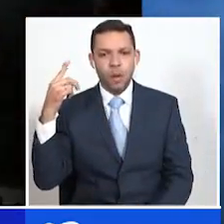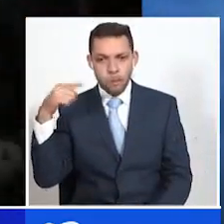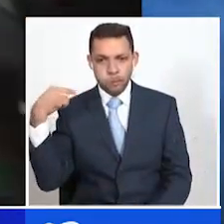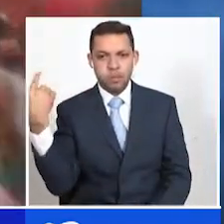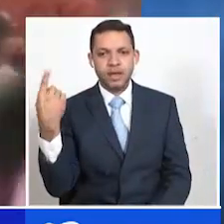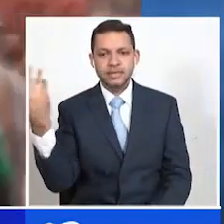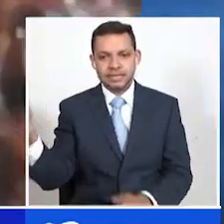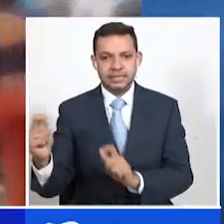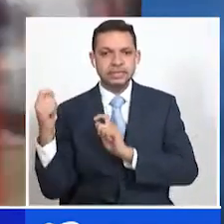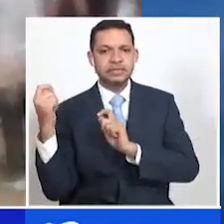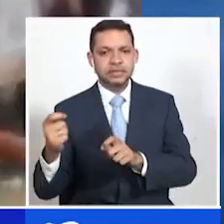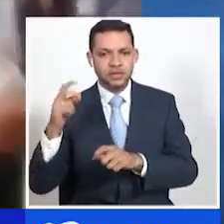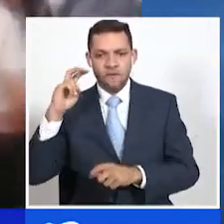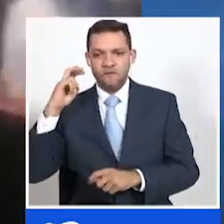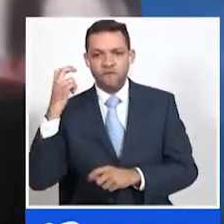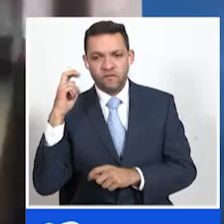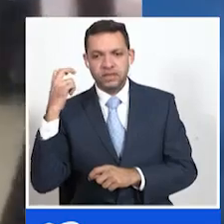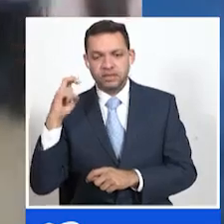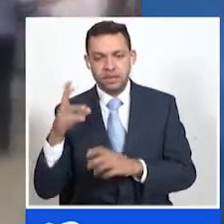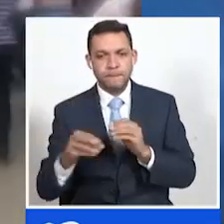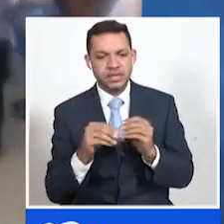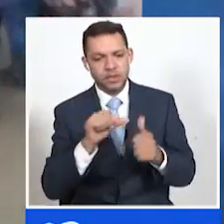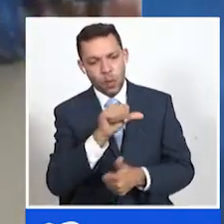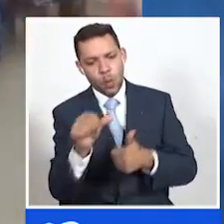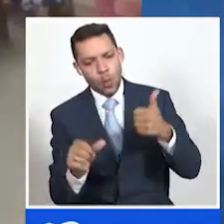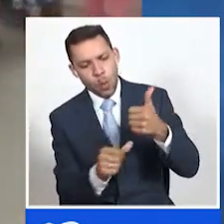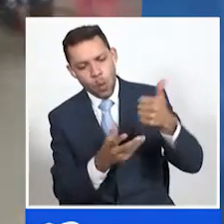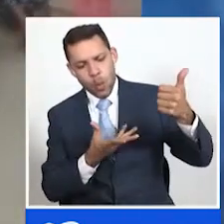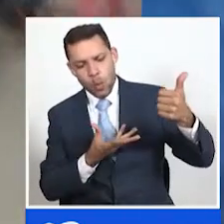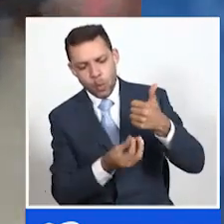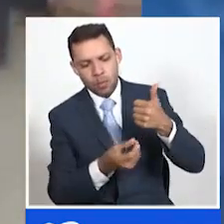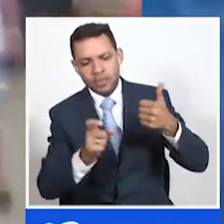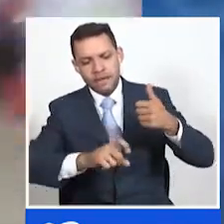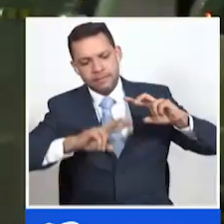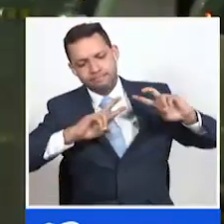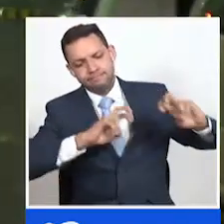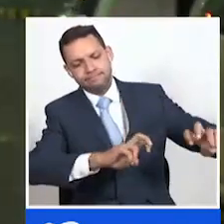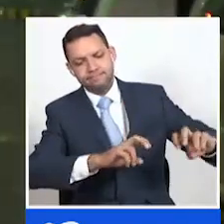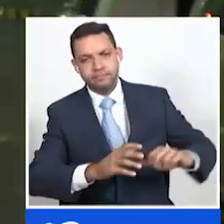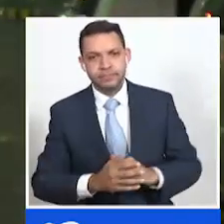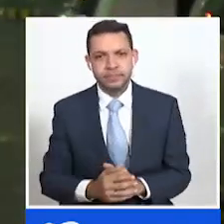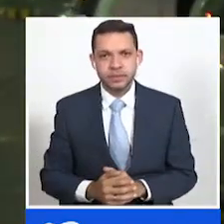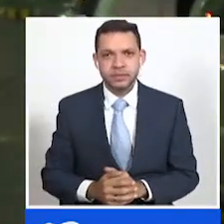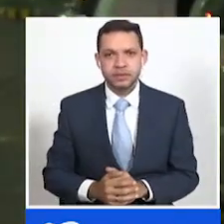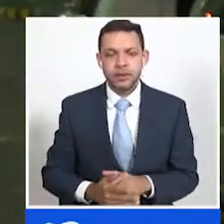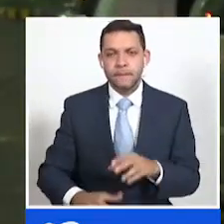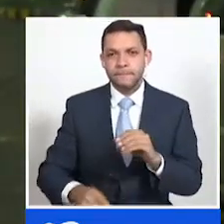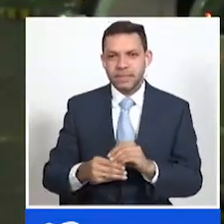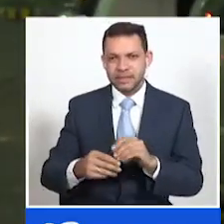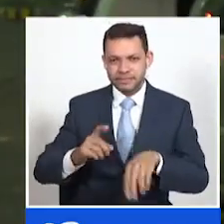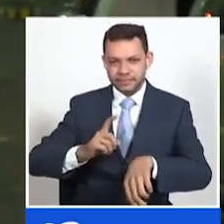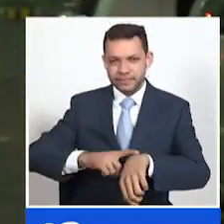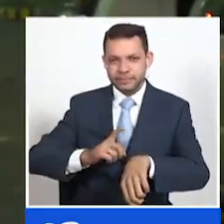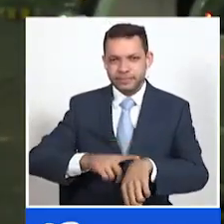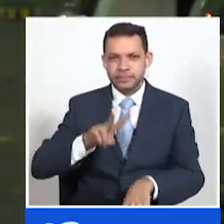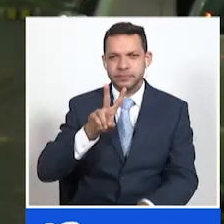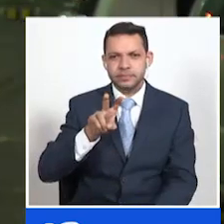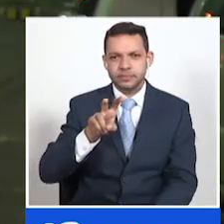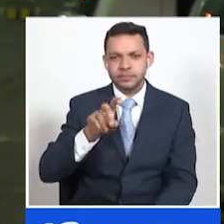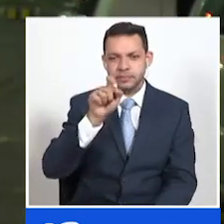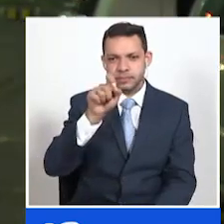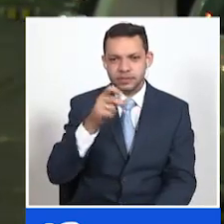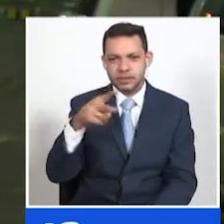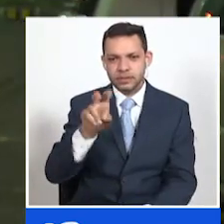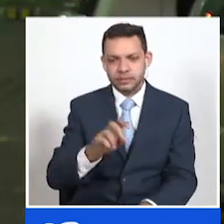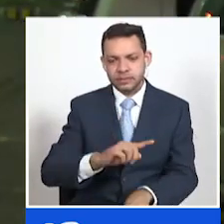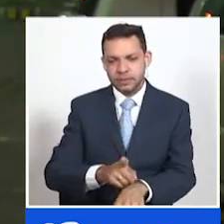un fiscal especializado y a 15 funcionarios más para esclarecer este caso. 7 de la noche, 17 minutos y